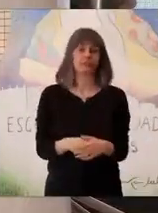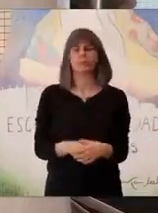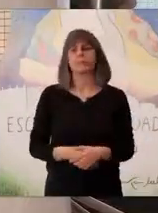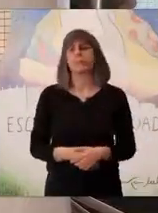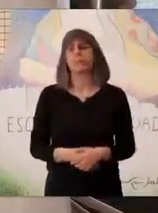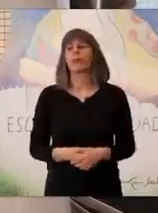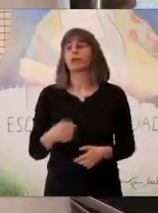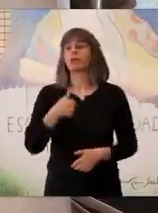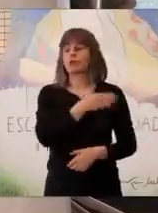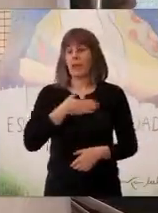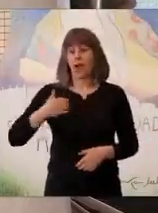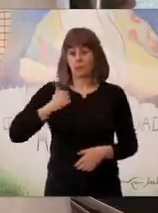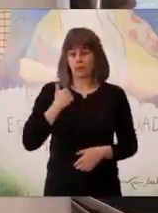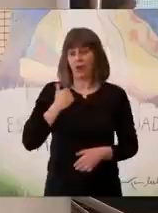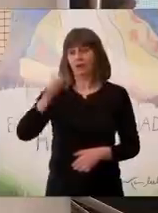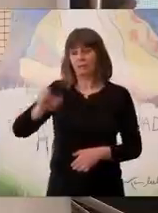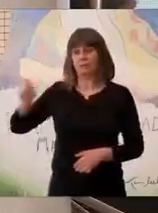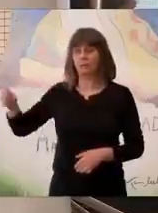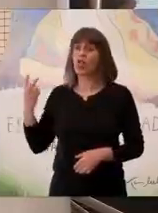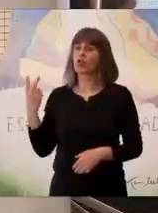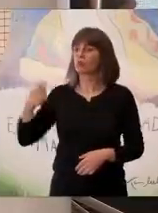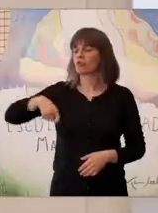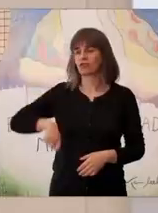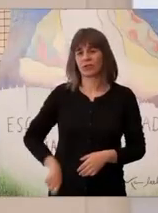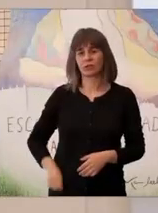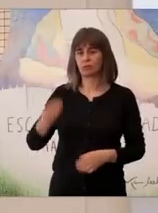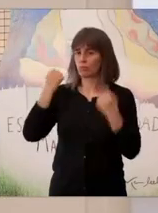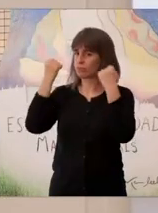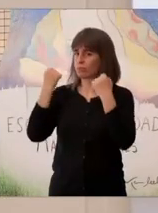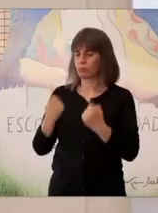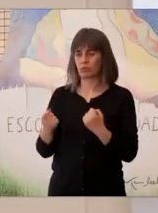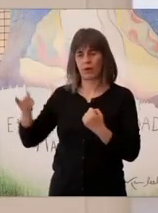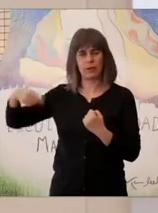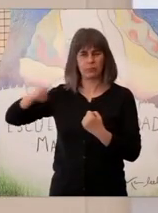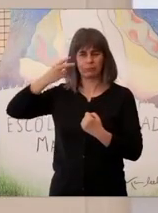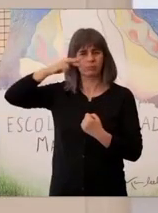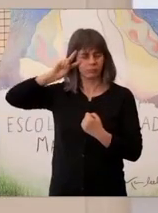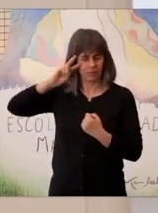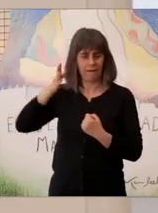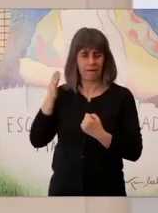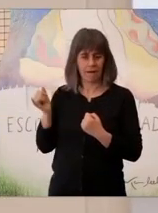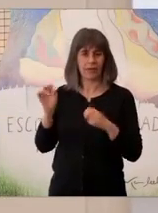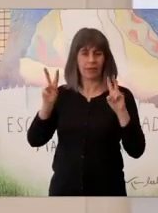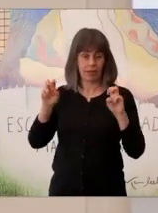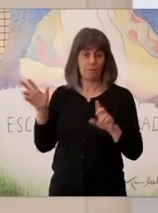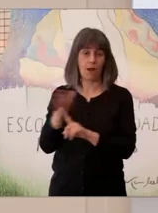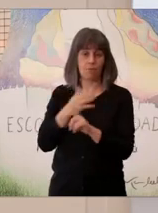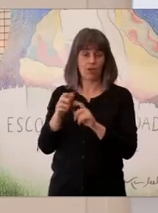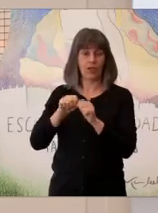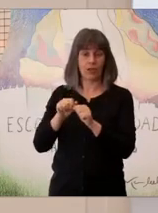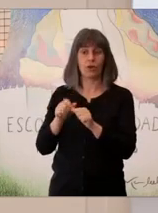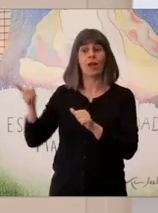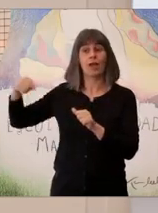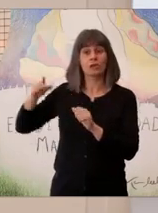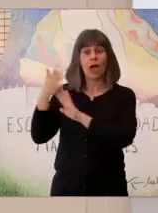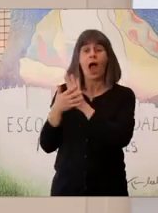tenemos a dos excelentes profesionales que además saben mucho del tema de violencia de género y aparte de hablar de su profesión y de